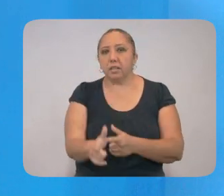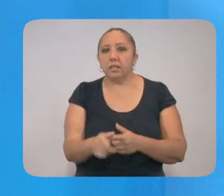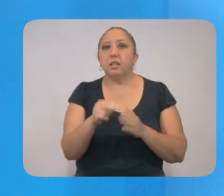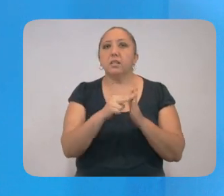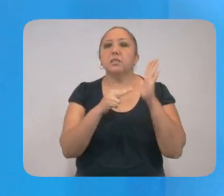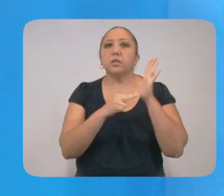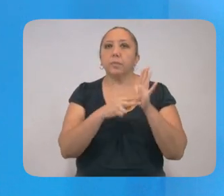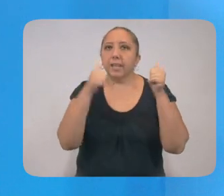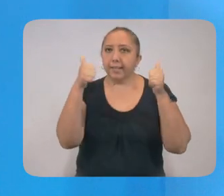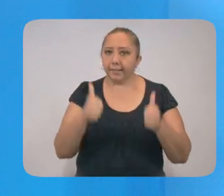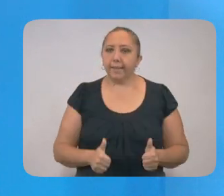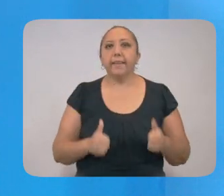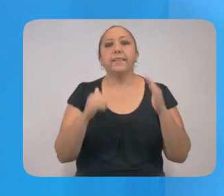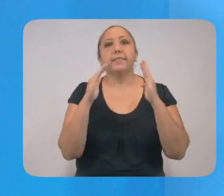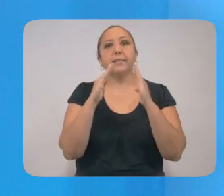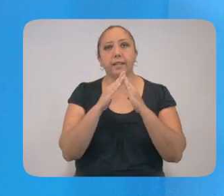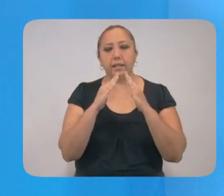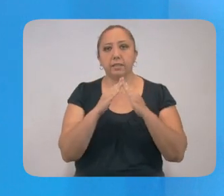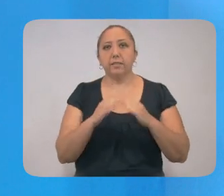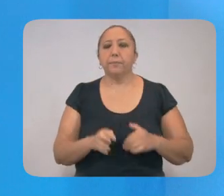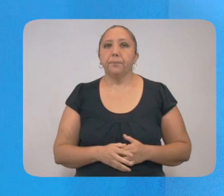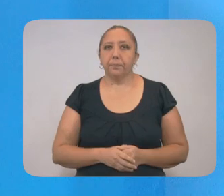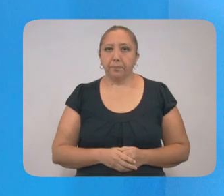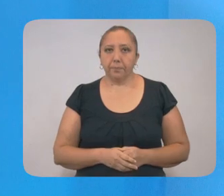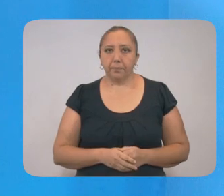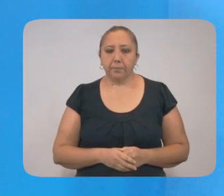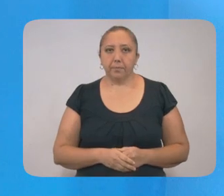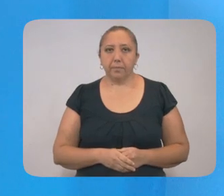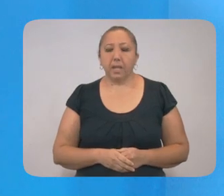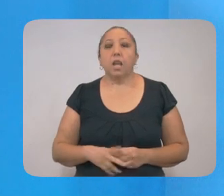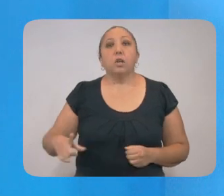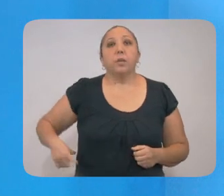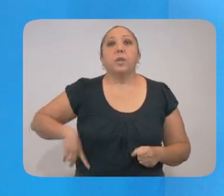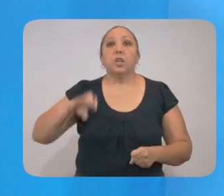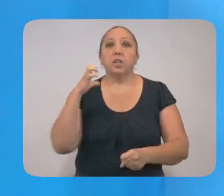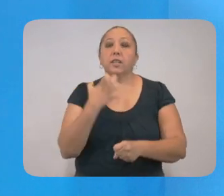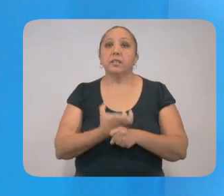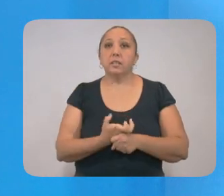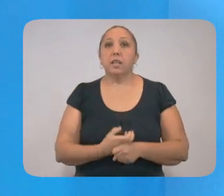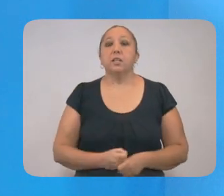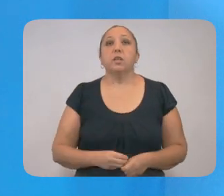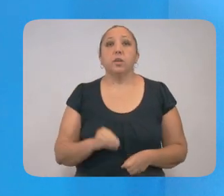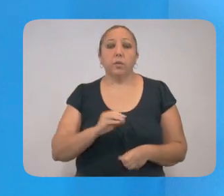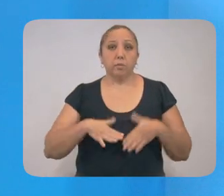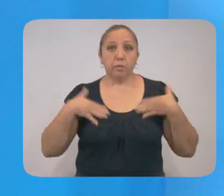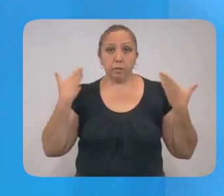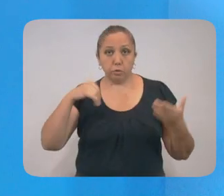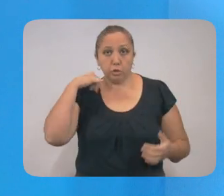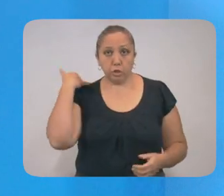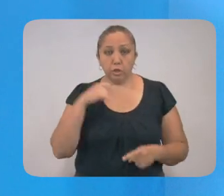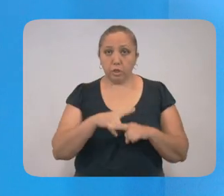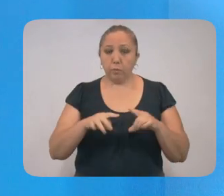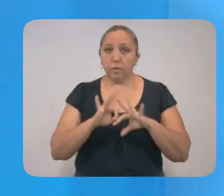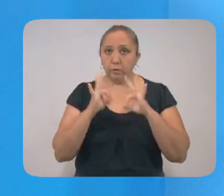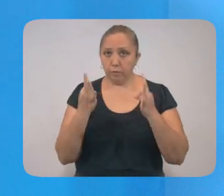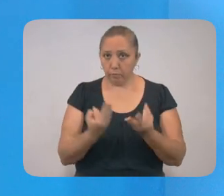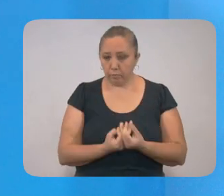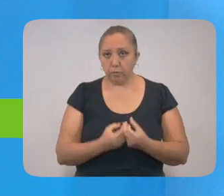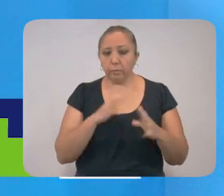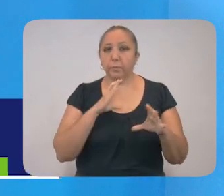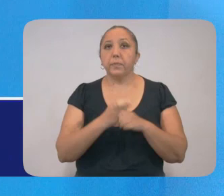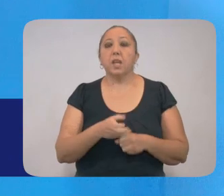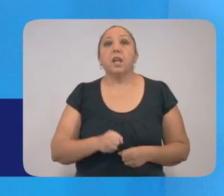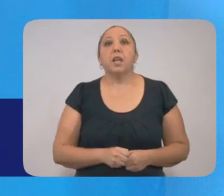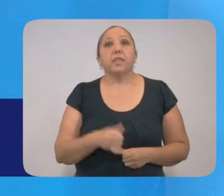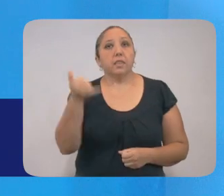manera estricta y a quedarse en sus casas. El Gobierno del Estado ha puesto a disposición de los yucatecos diversos canales.